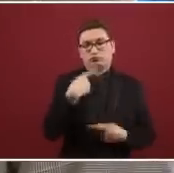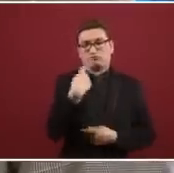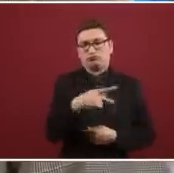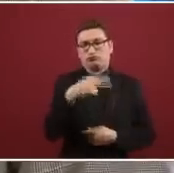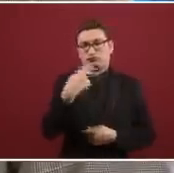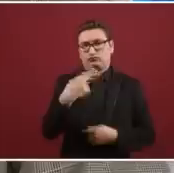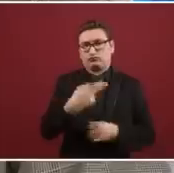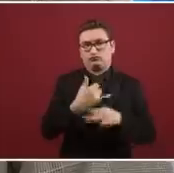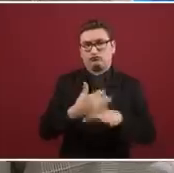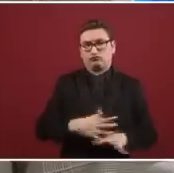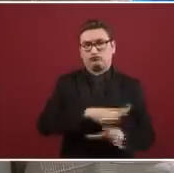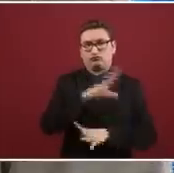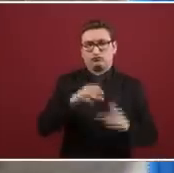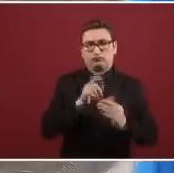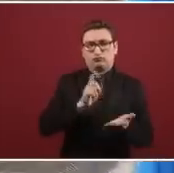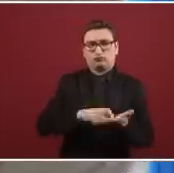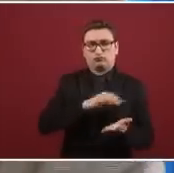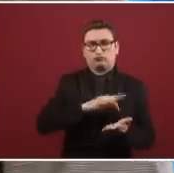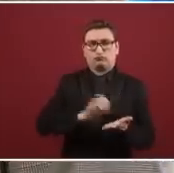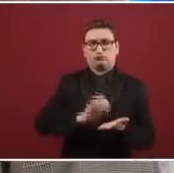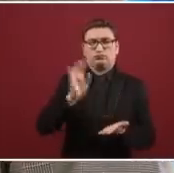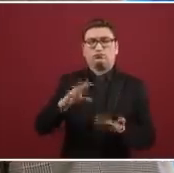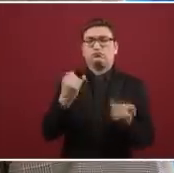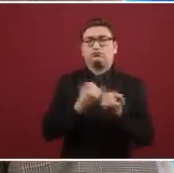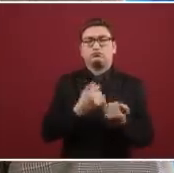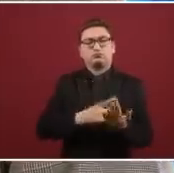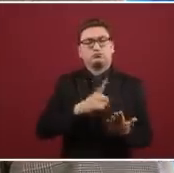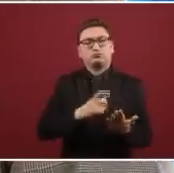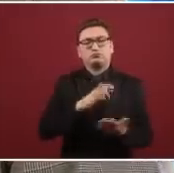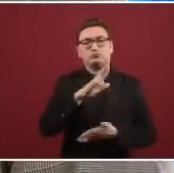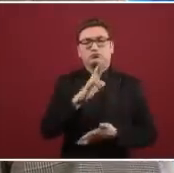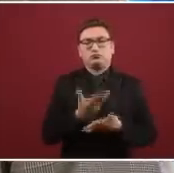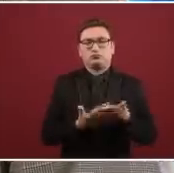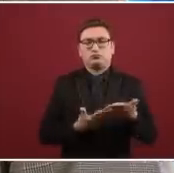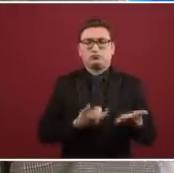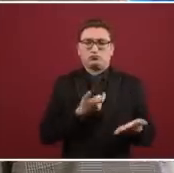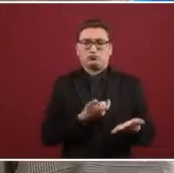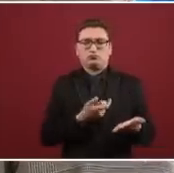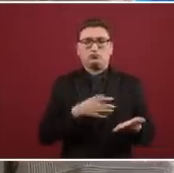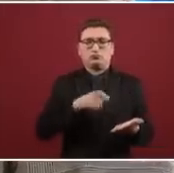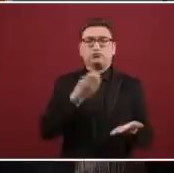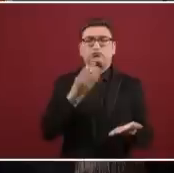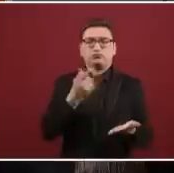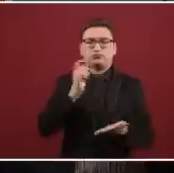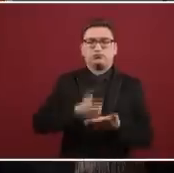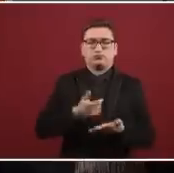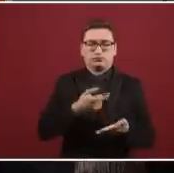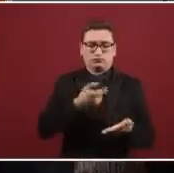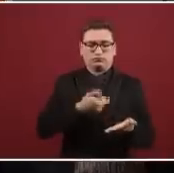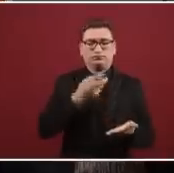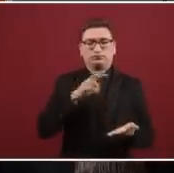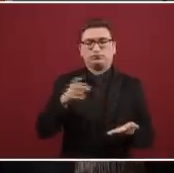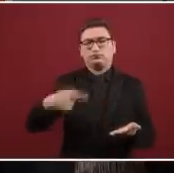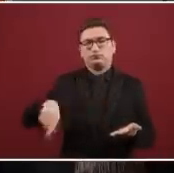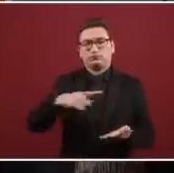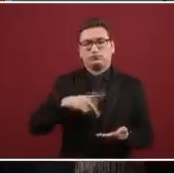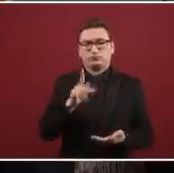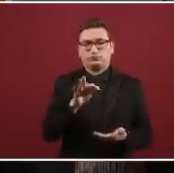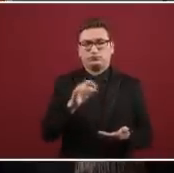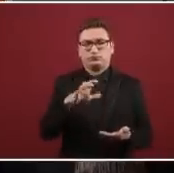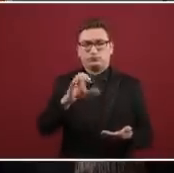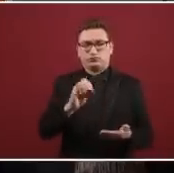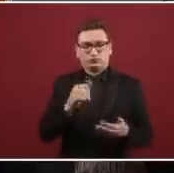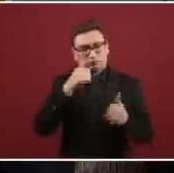toda la información, incluso el recibo del consumo del combustible. Y de esa manera le daremos